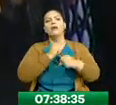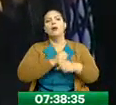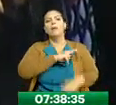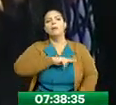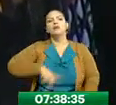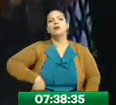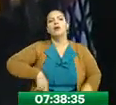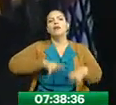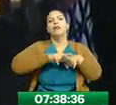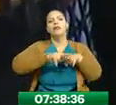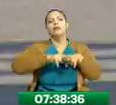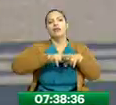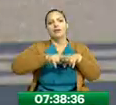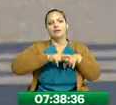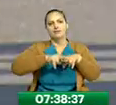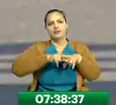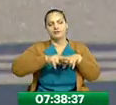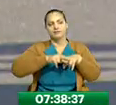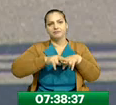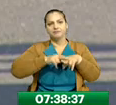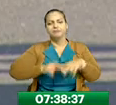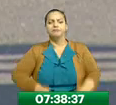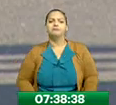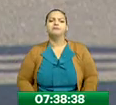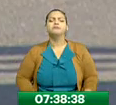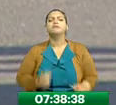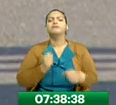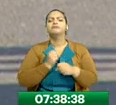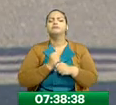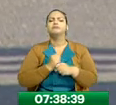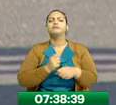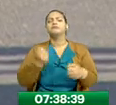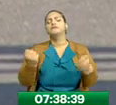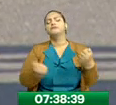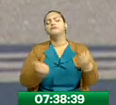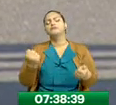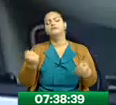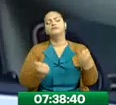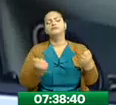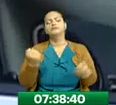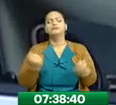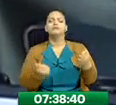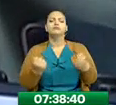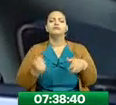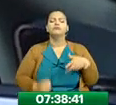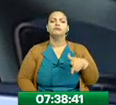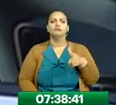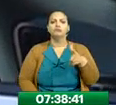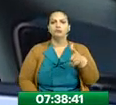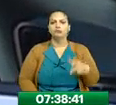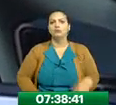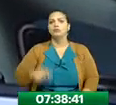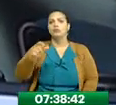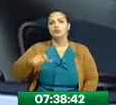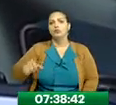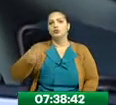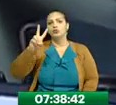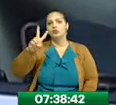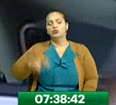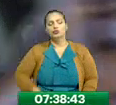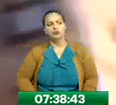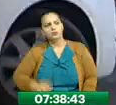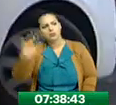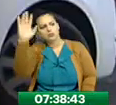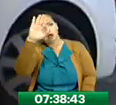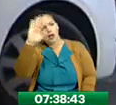es lo que dicen los vecinos. Según los primeros reportes de la policía, el sujeto era taxista informal y luego de tomar una carrera, los